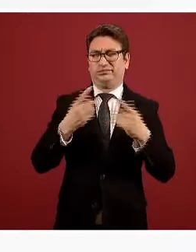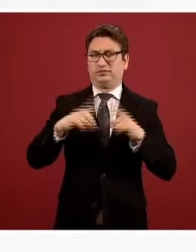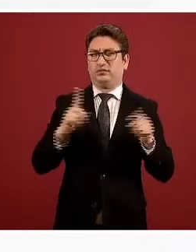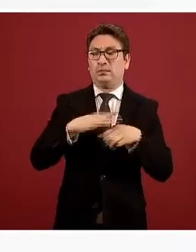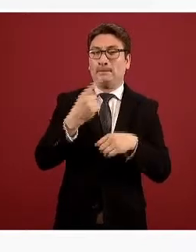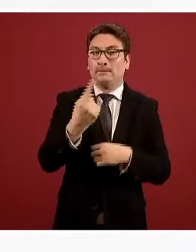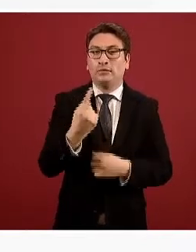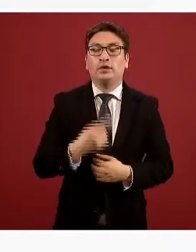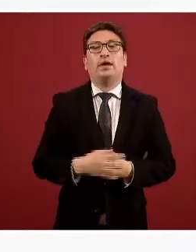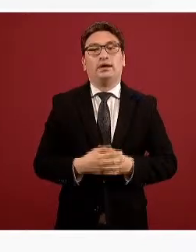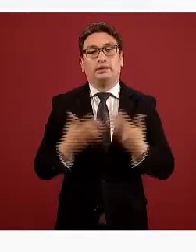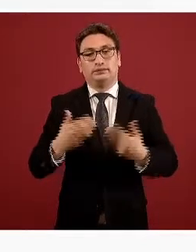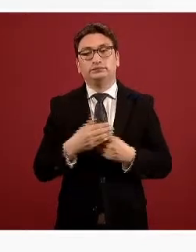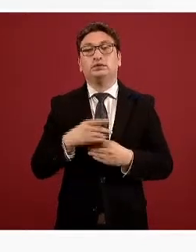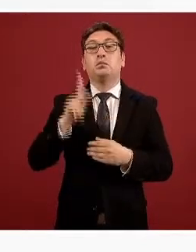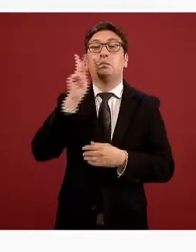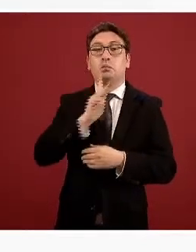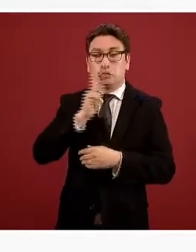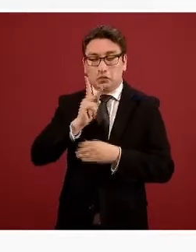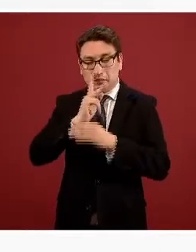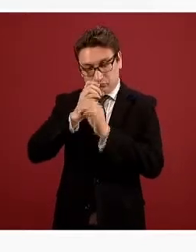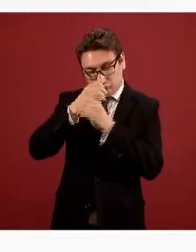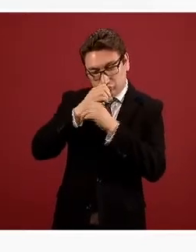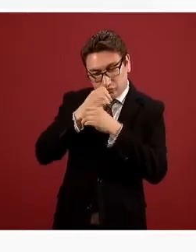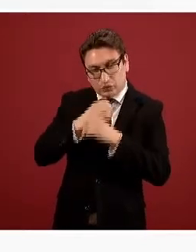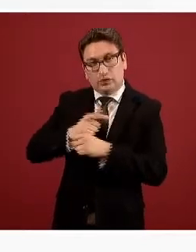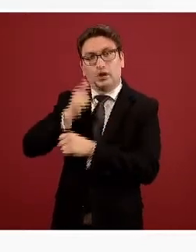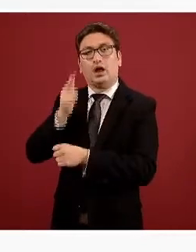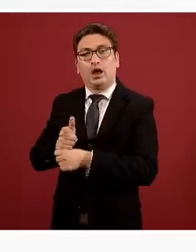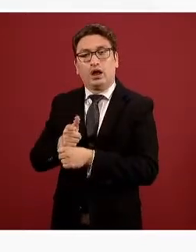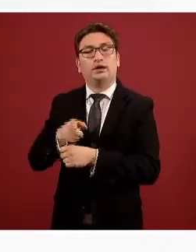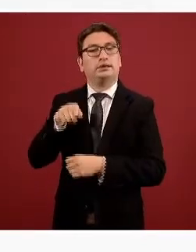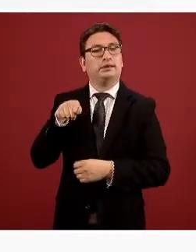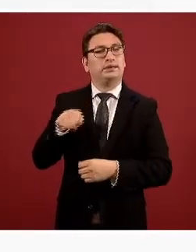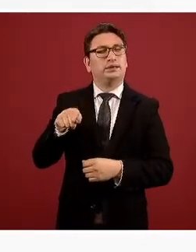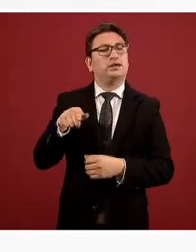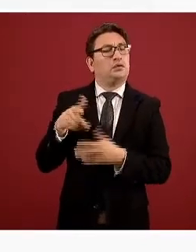que se hizo una prueba de laboratorio y quedaron como